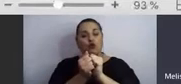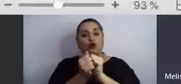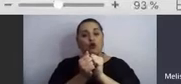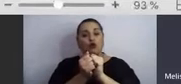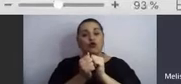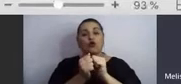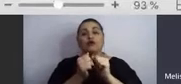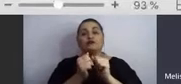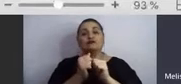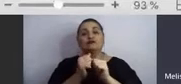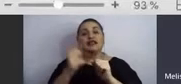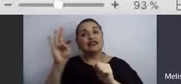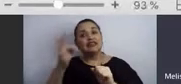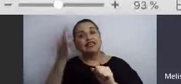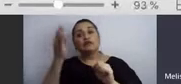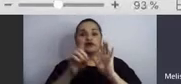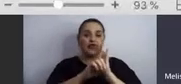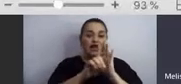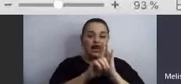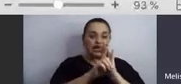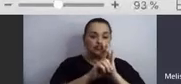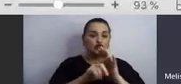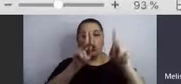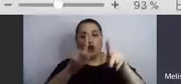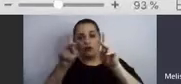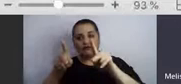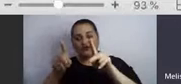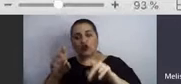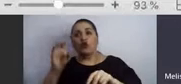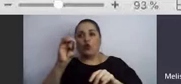los tipos de derecho, con la población y con los ODS.